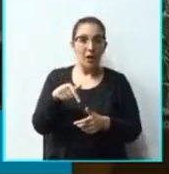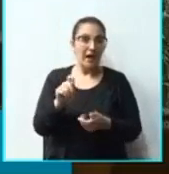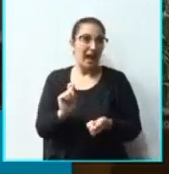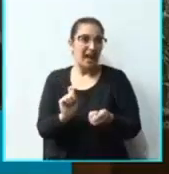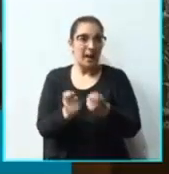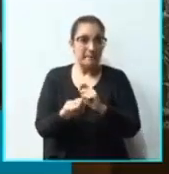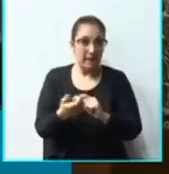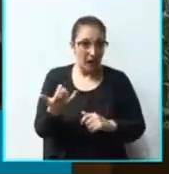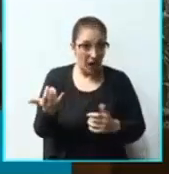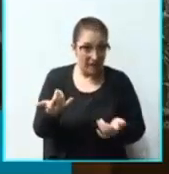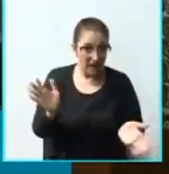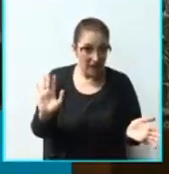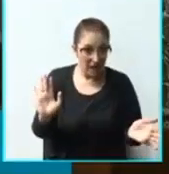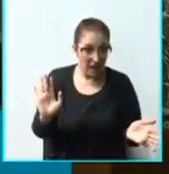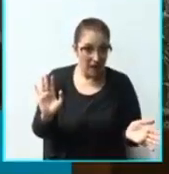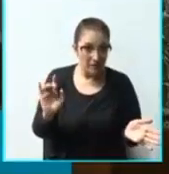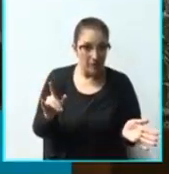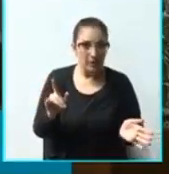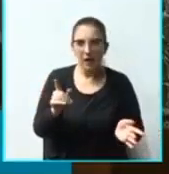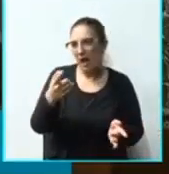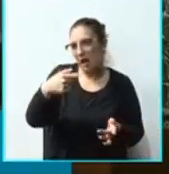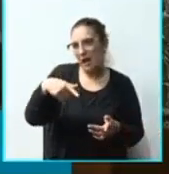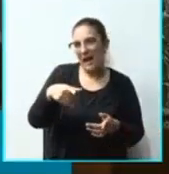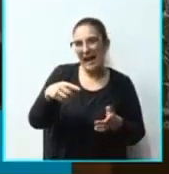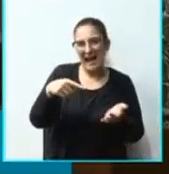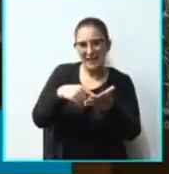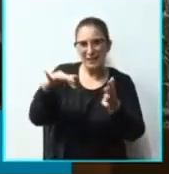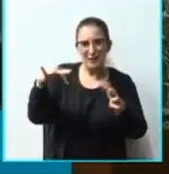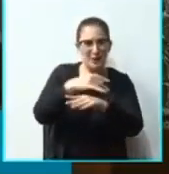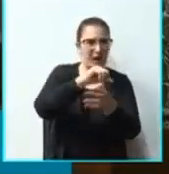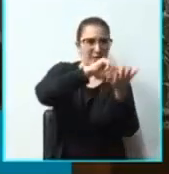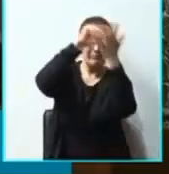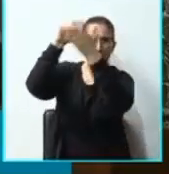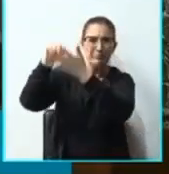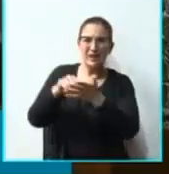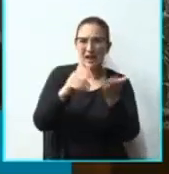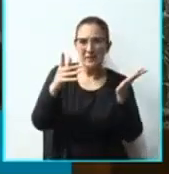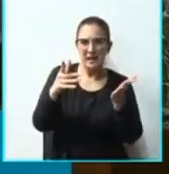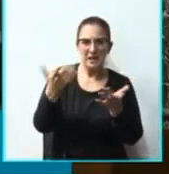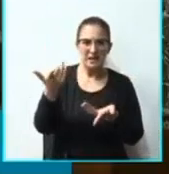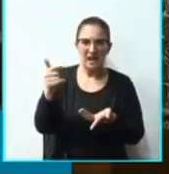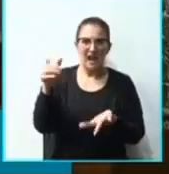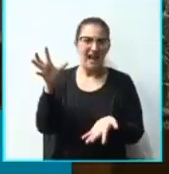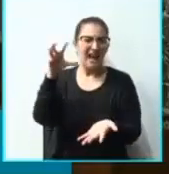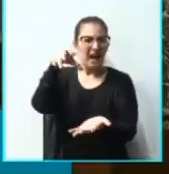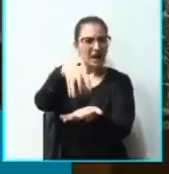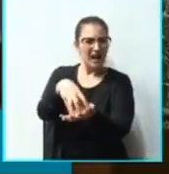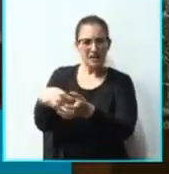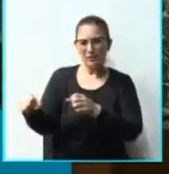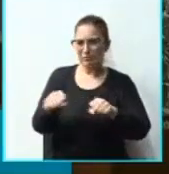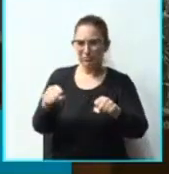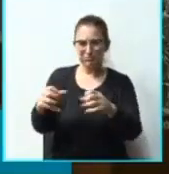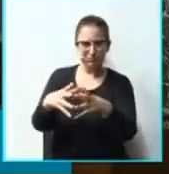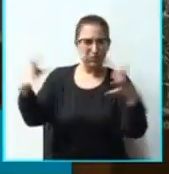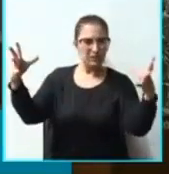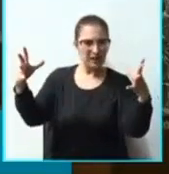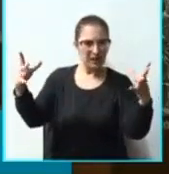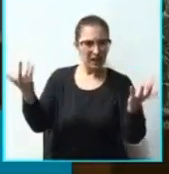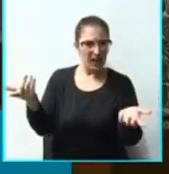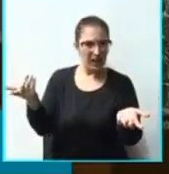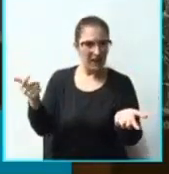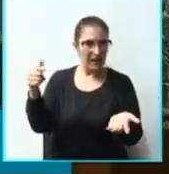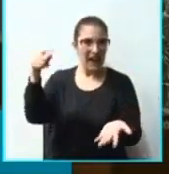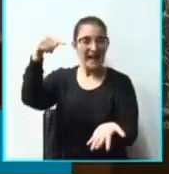común, incluso está prohibido en muchas ciudades del mundo, que haya este tipo de megamercados, hipermercados, en